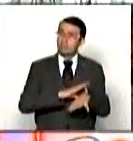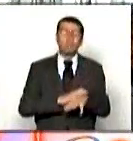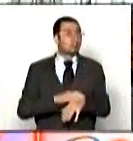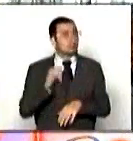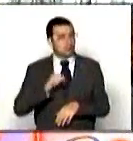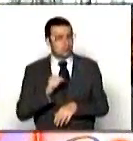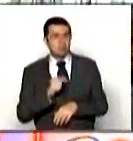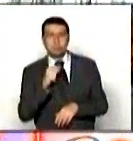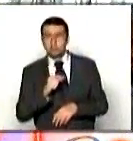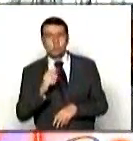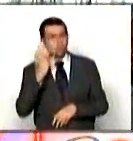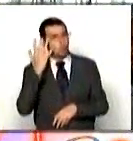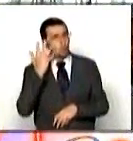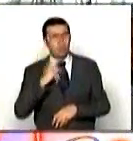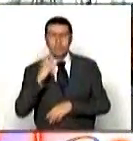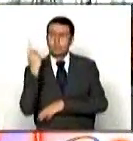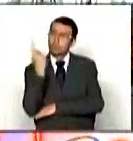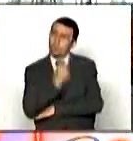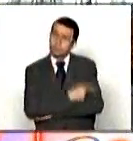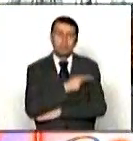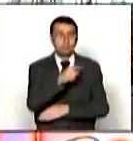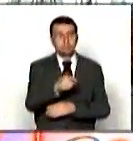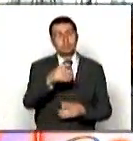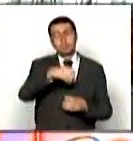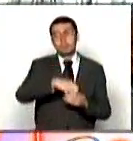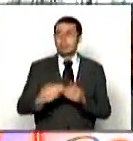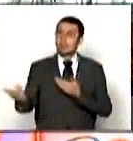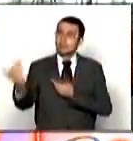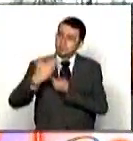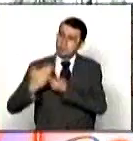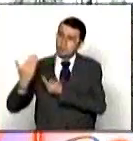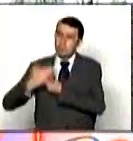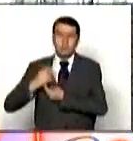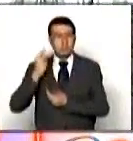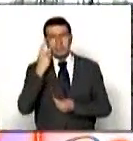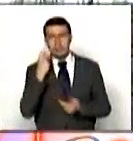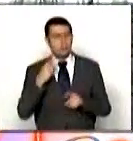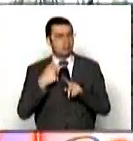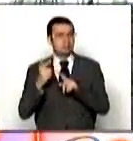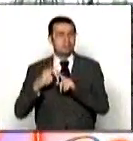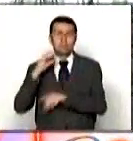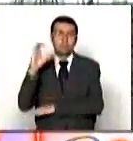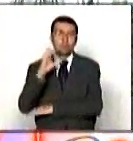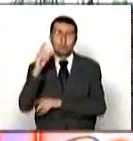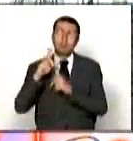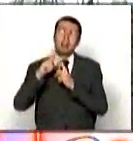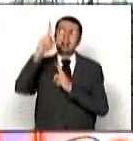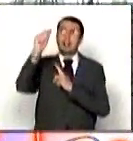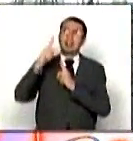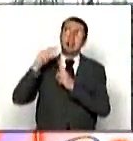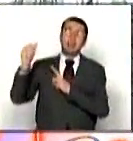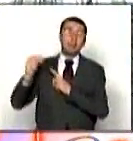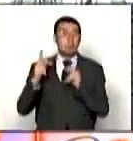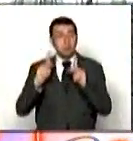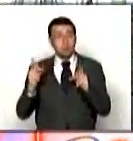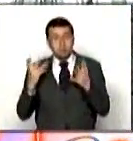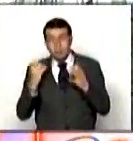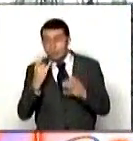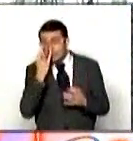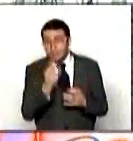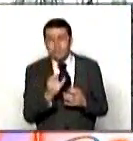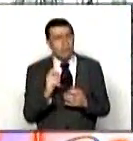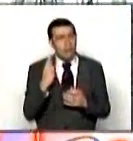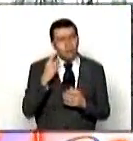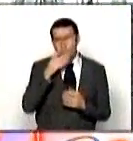estamos todos los días, todo el día atendiendo a nuestro querido público, tanto de Pereira como de todo Colombia y fuera del país. Los pacientes que estén interesados en